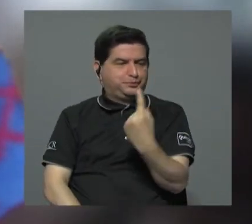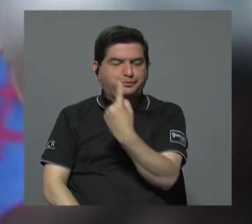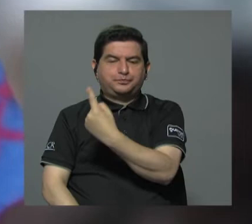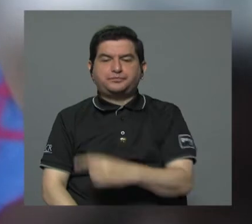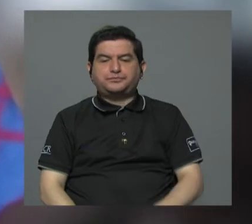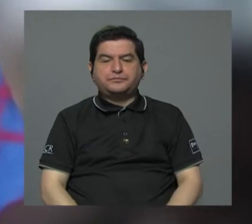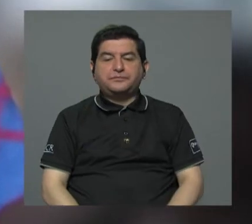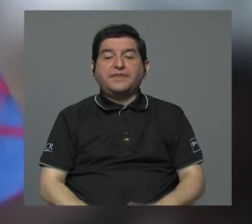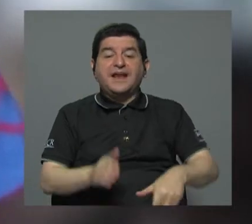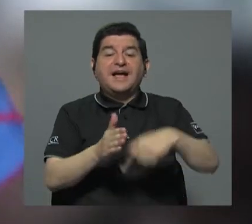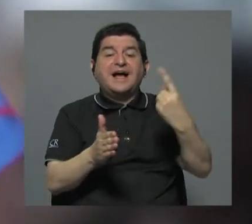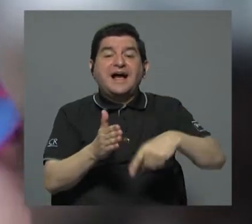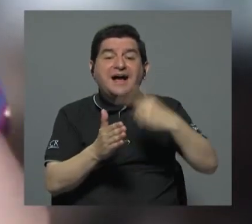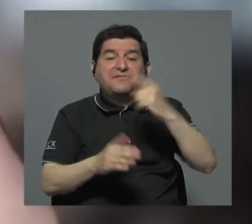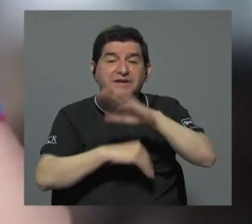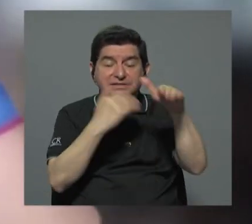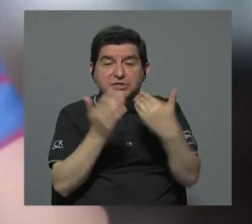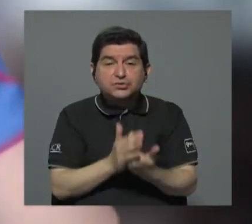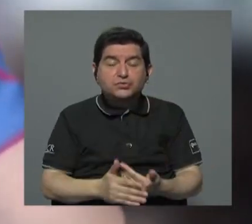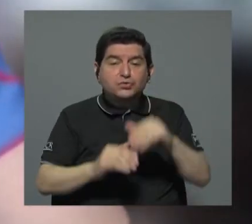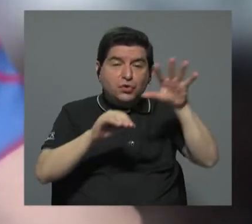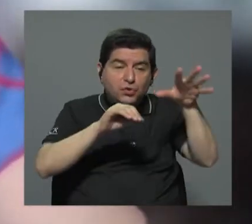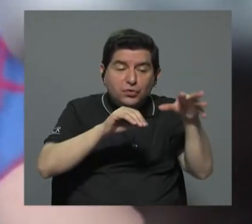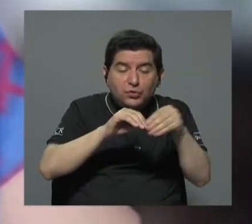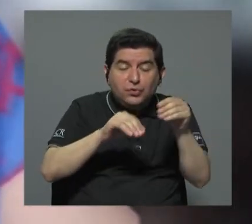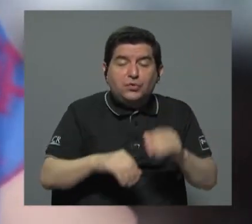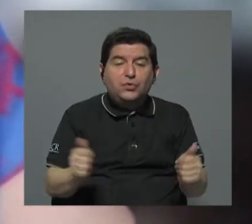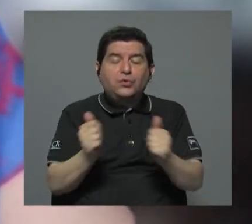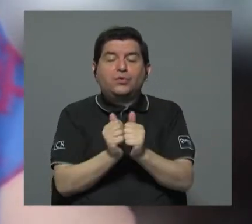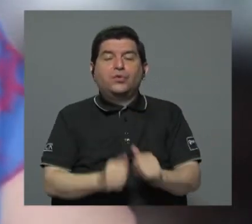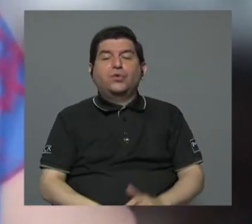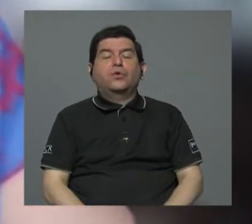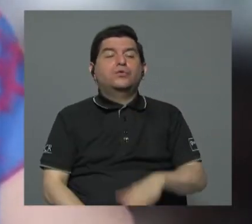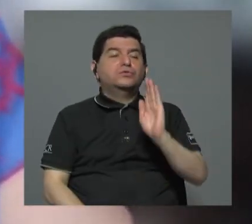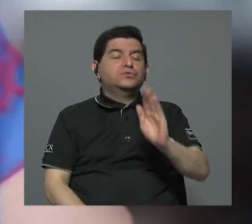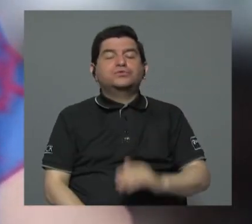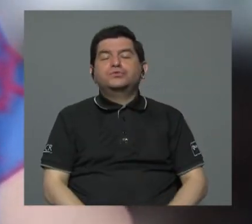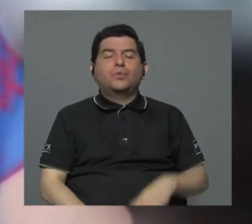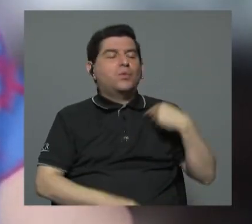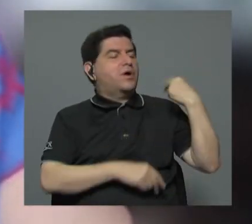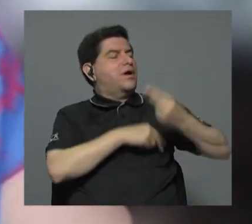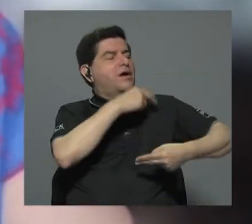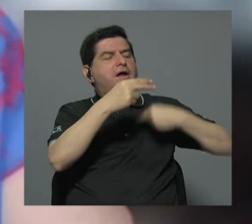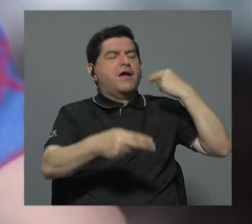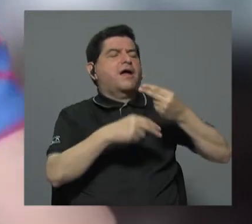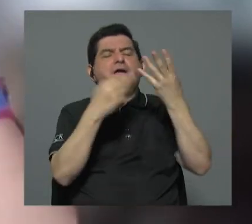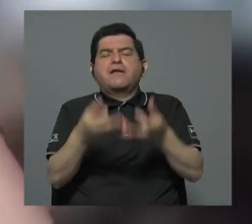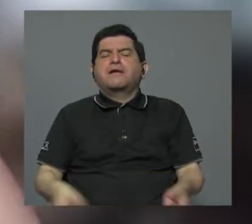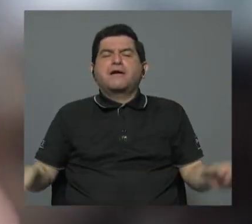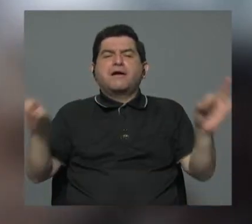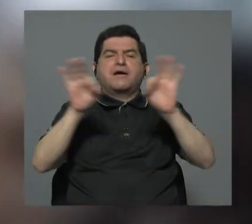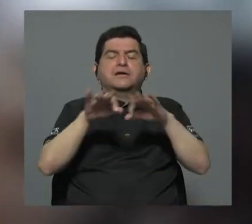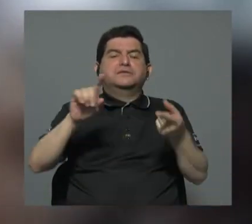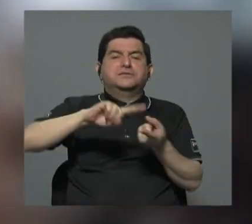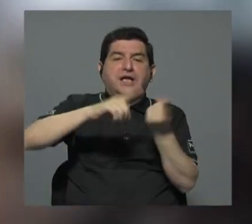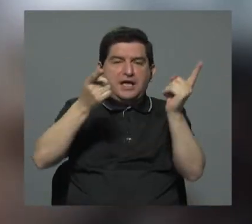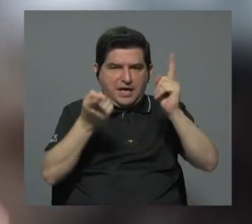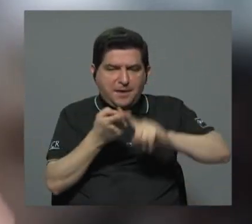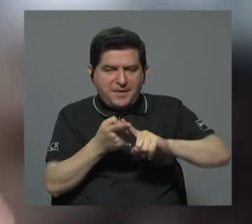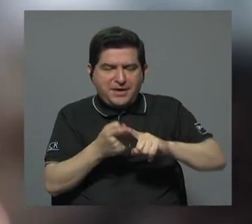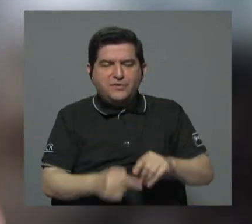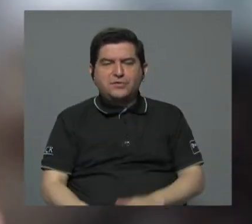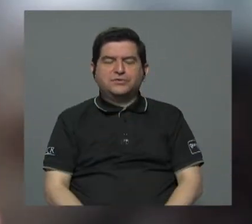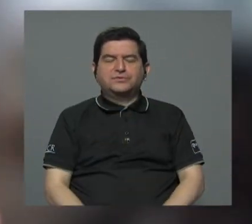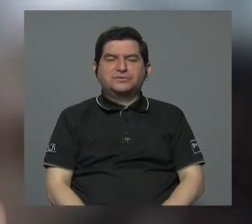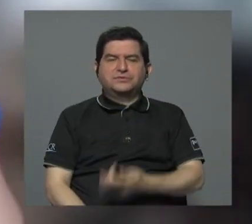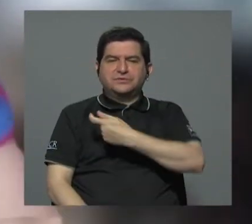Y algunas veces adornan todo esto, pues, hablando sobre su noble ascendencia y que eran amigos de los españoles.